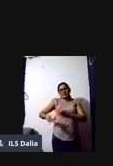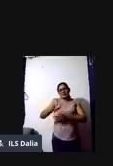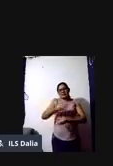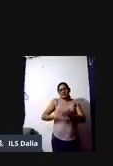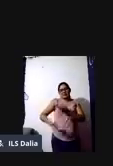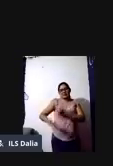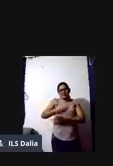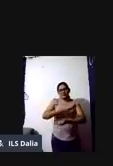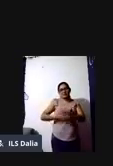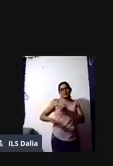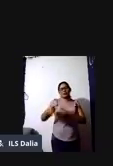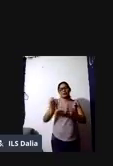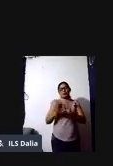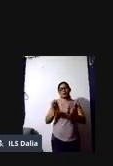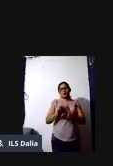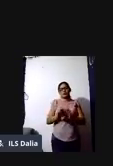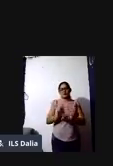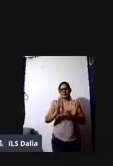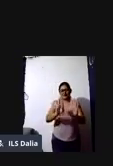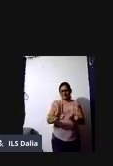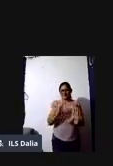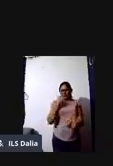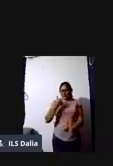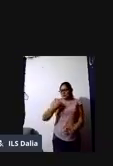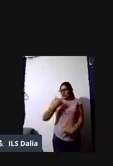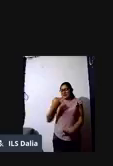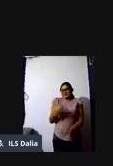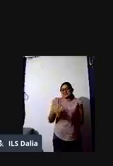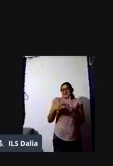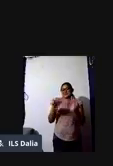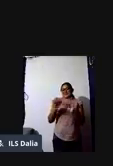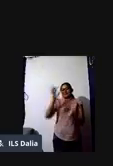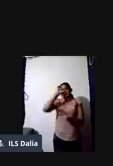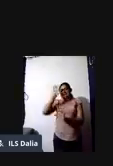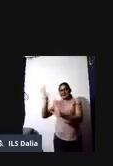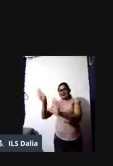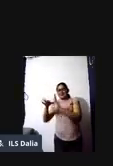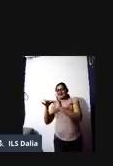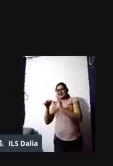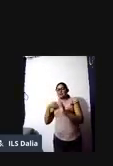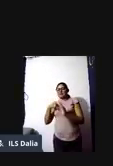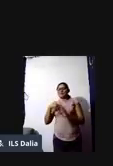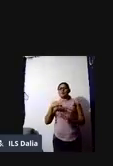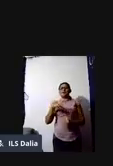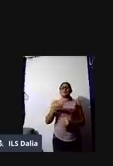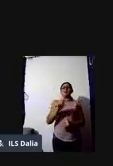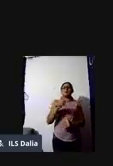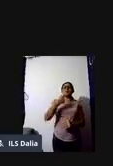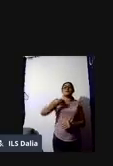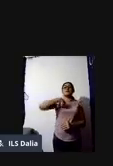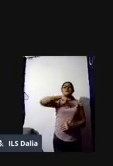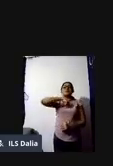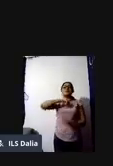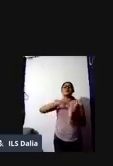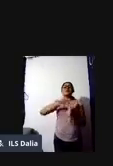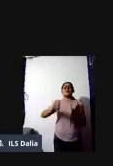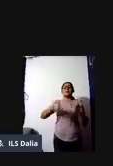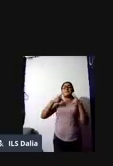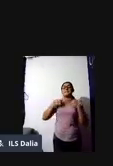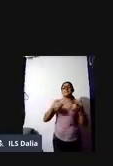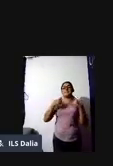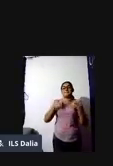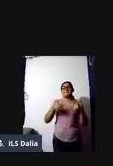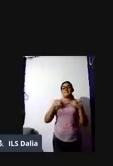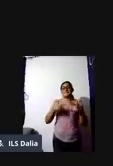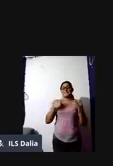yo, y lo voy a decir como lo digo yo, no como lo dice la ciencia. Uno no es vacinica de nadie,